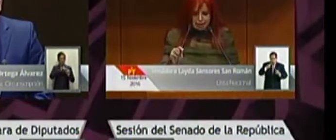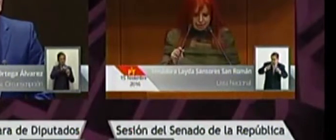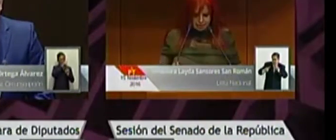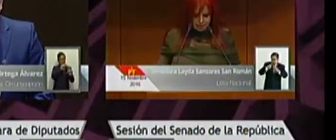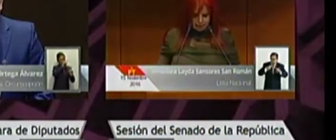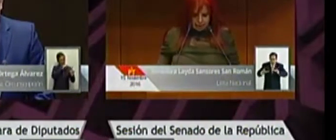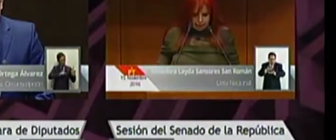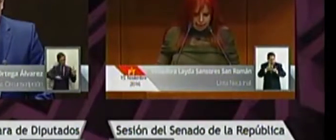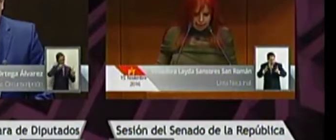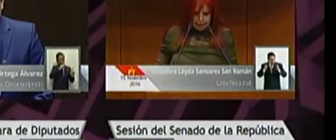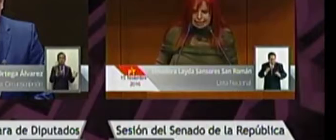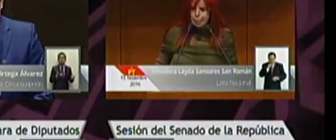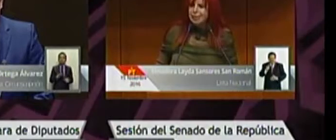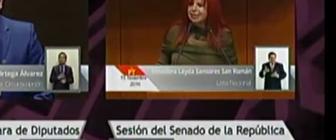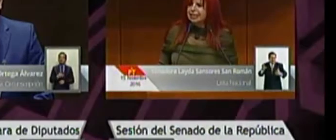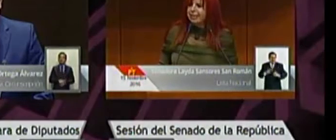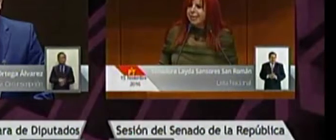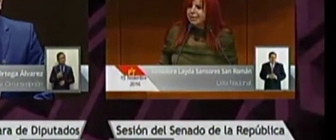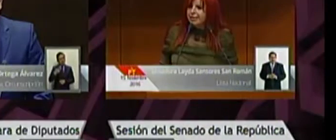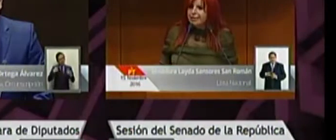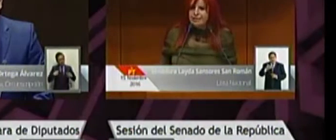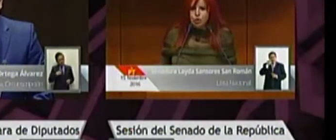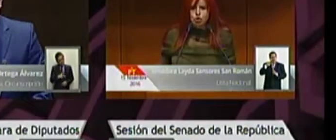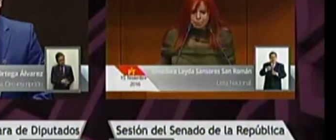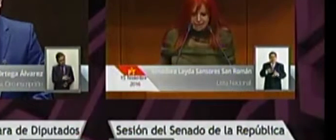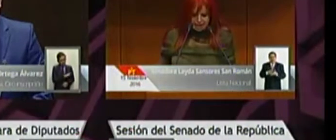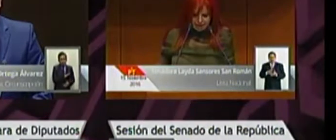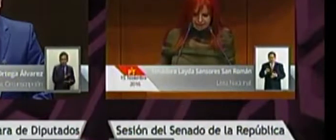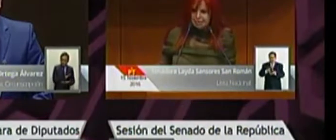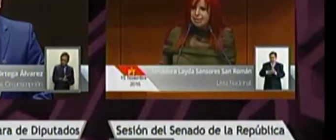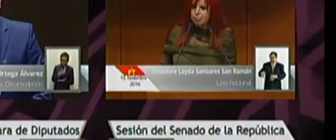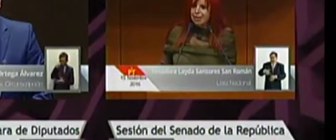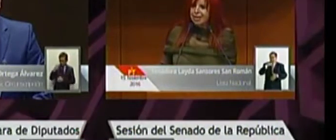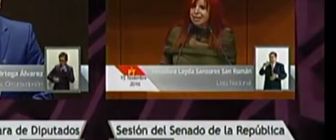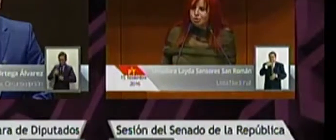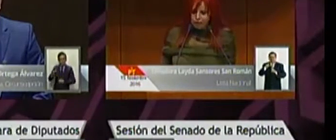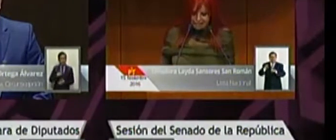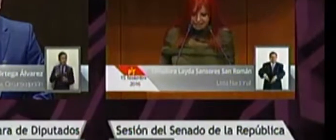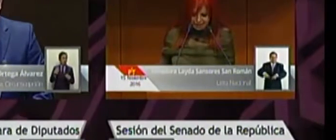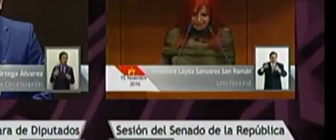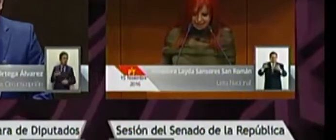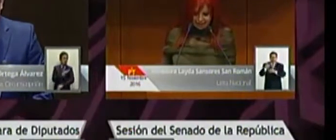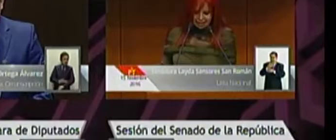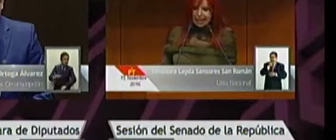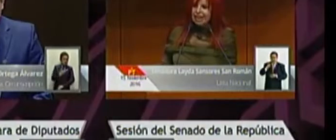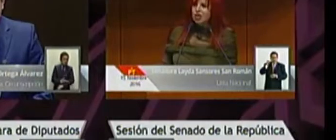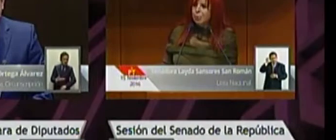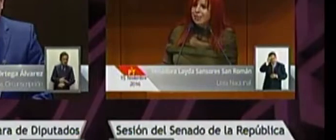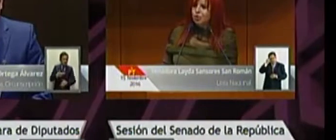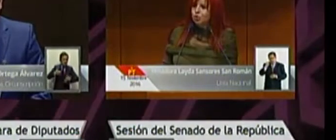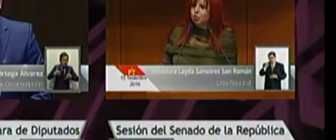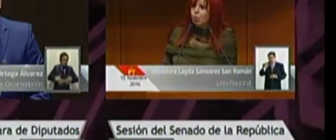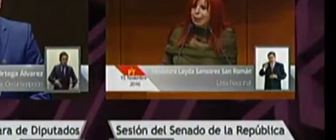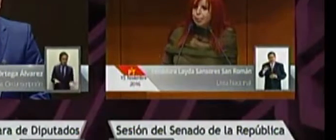los ciudadanos, que tienen que ver con un vasto entramado burocrático que entorpece la administración de justicia de primer nivel